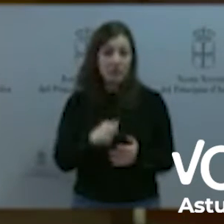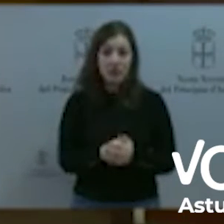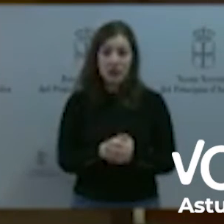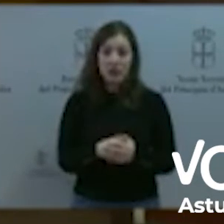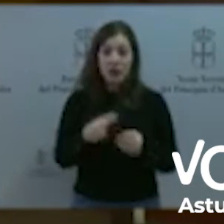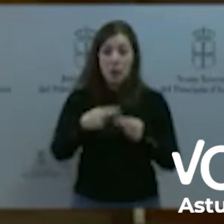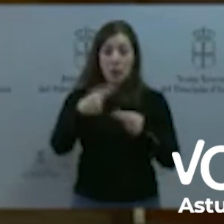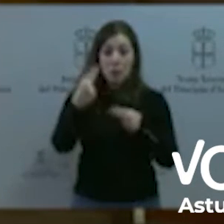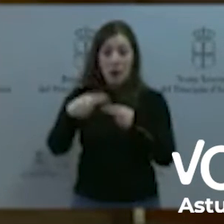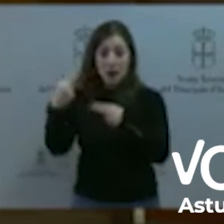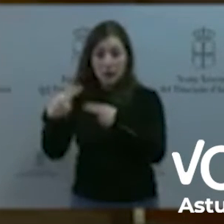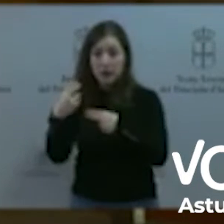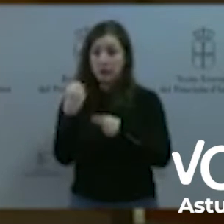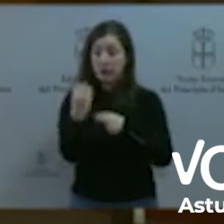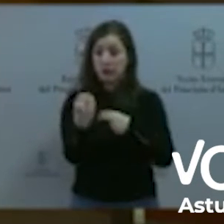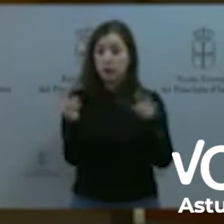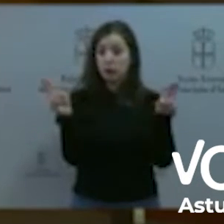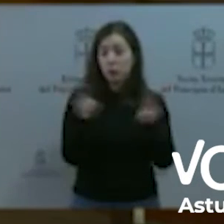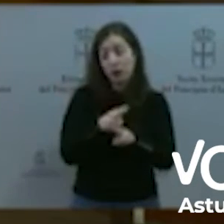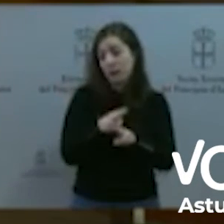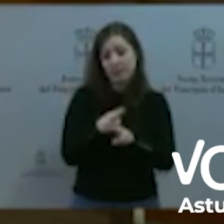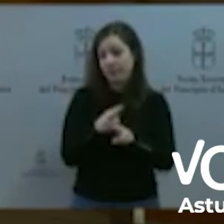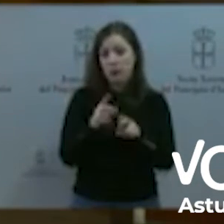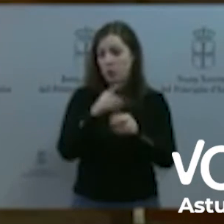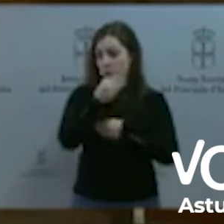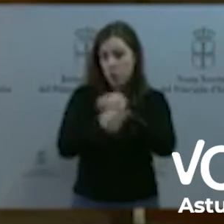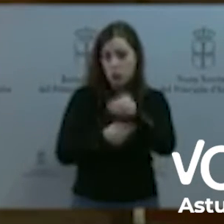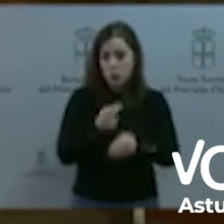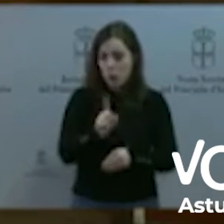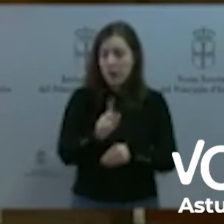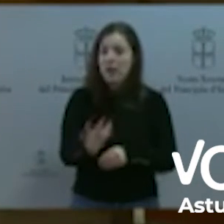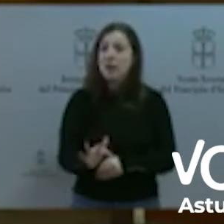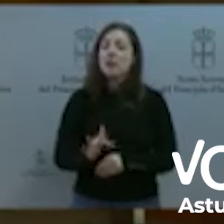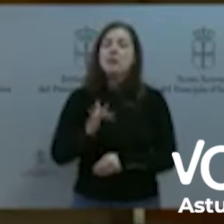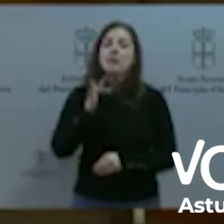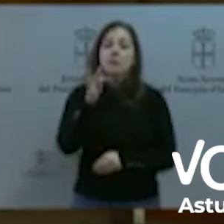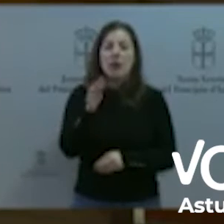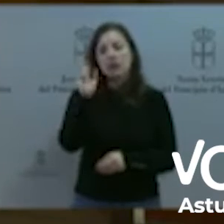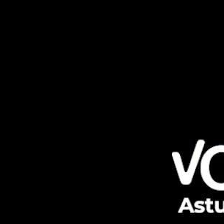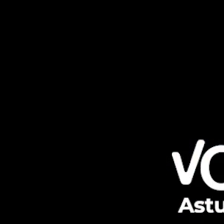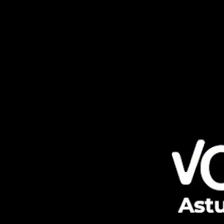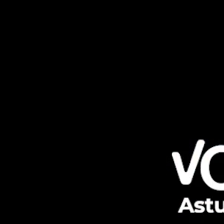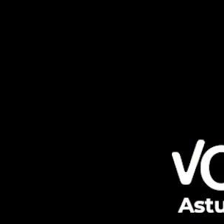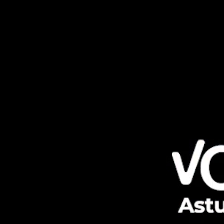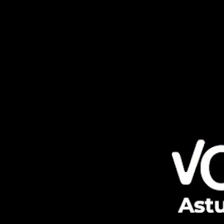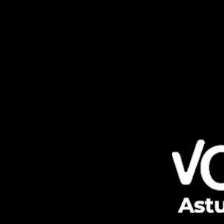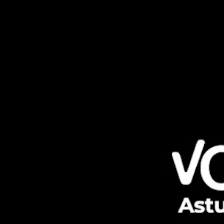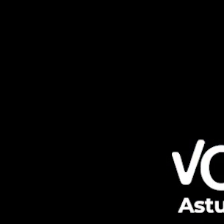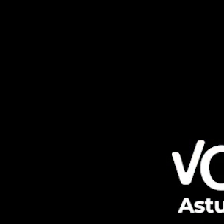como mucho nos tememos, con una aplicación del concepto de intermodalidad que no va a contentar a nadie.